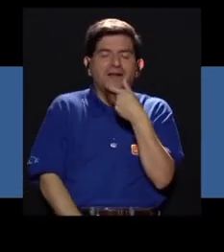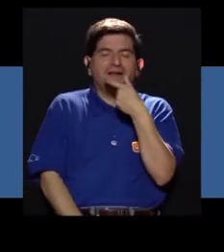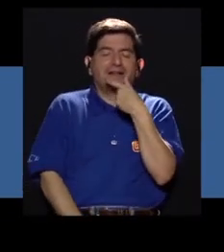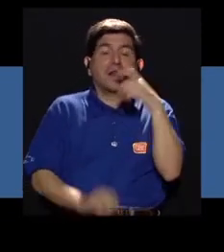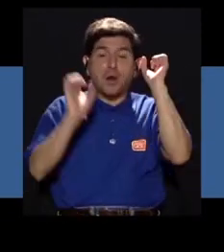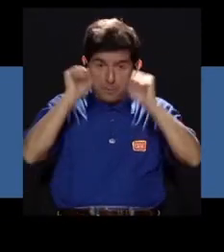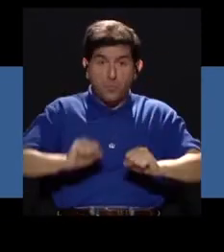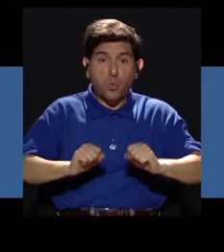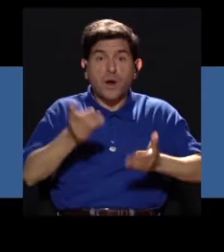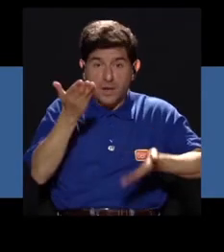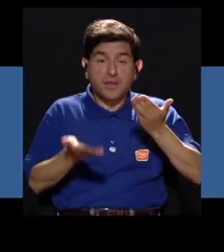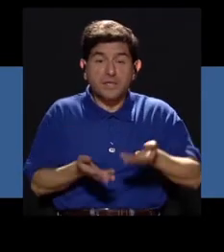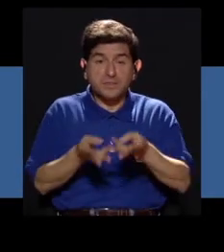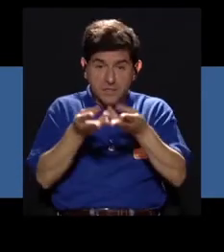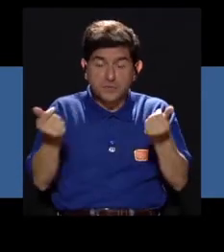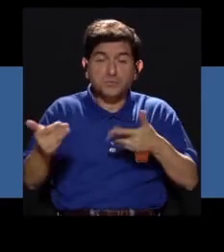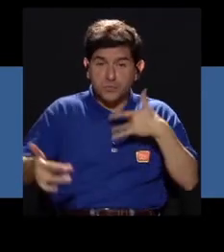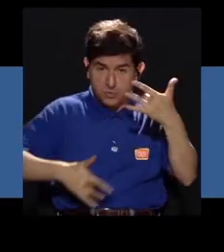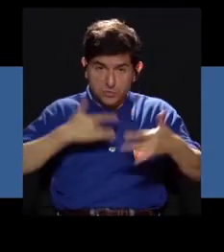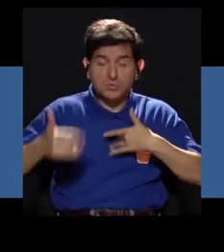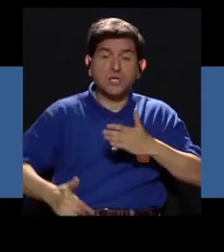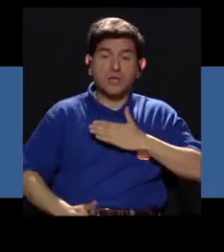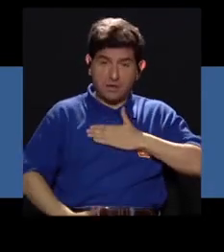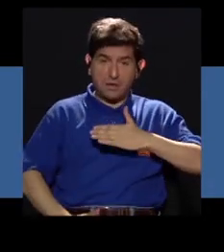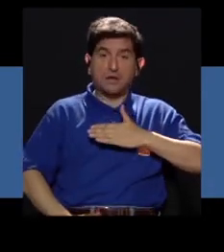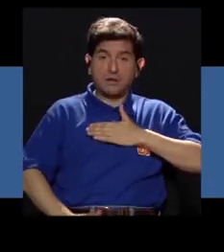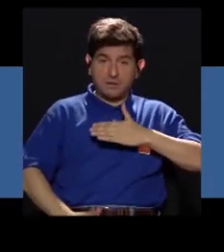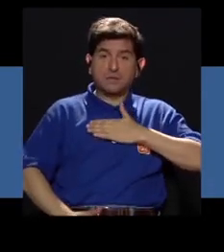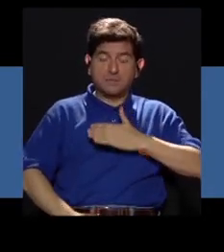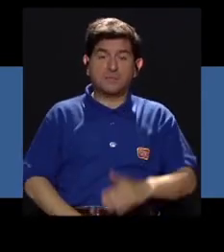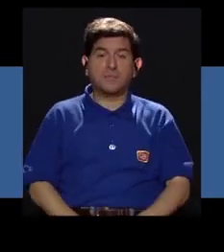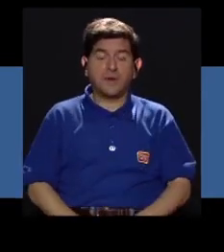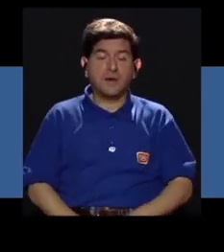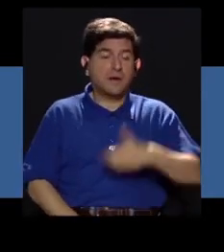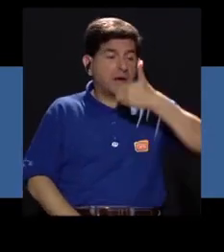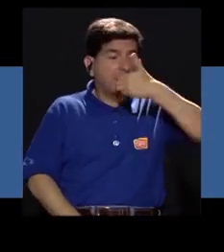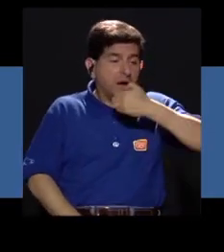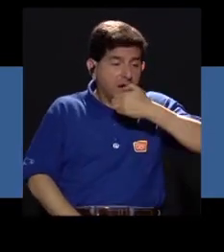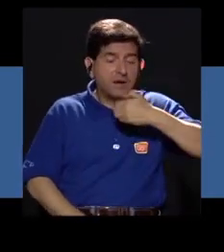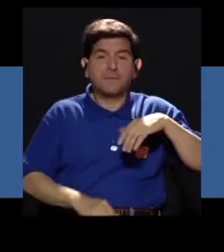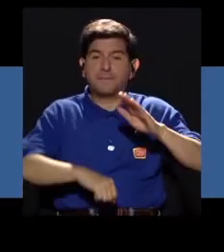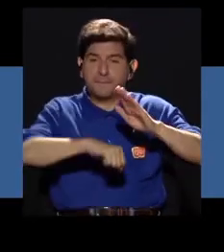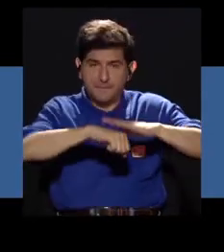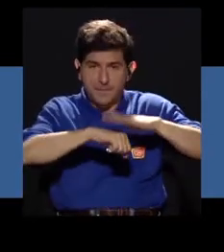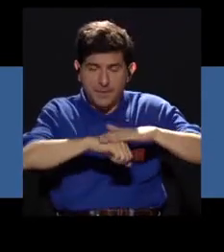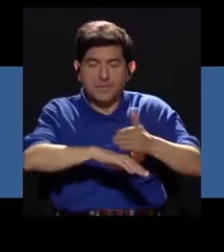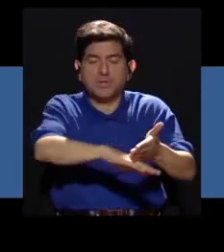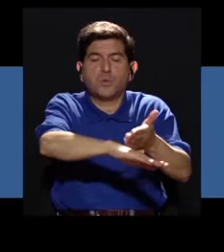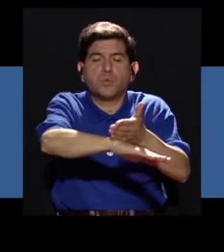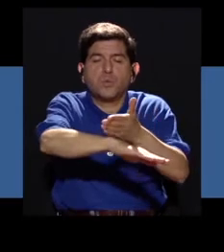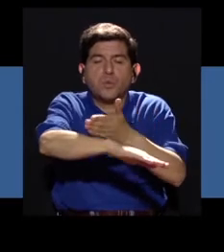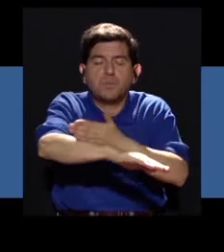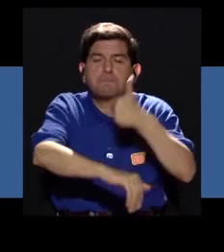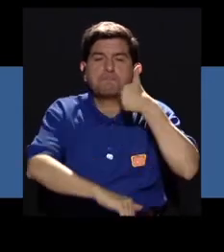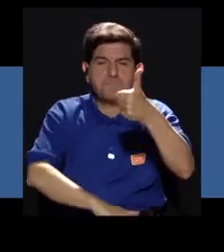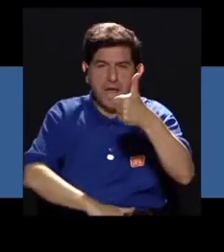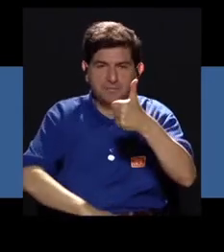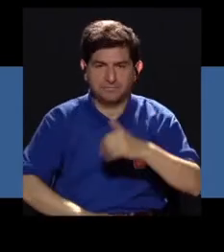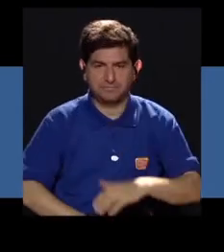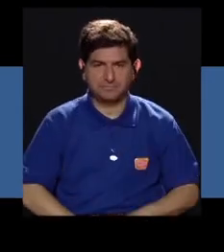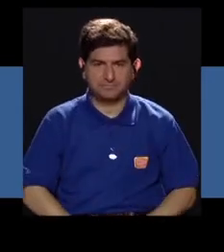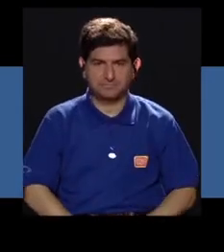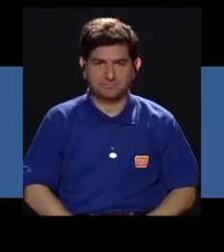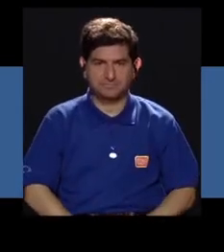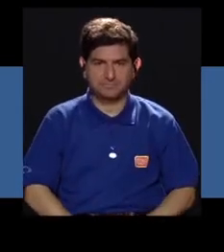niño se rió muy fuerte, eso podría provocarle síntomas de asma. Entonces, si el salbutamol logra recuperar, muy